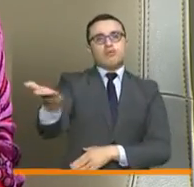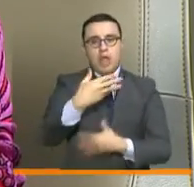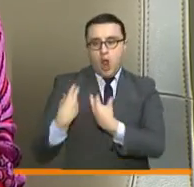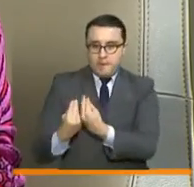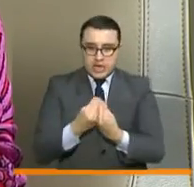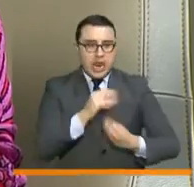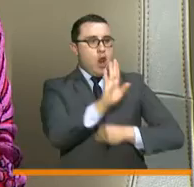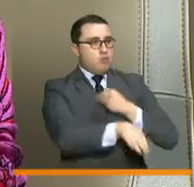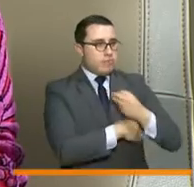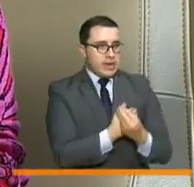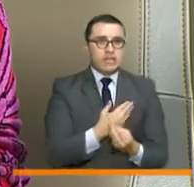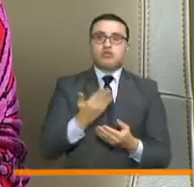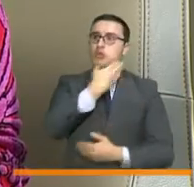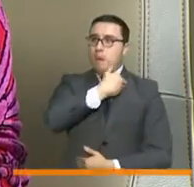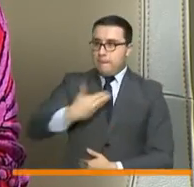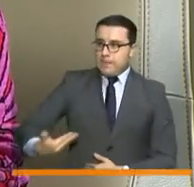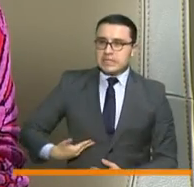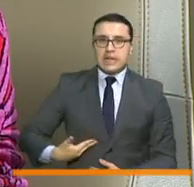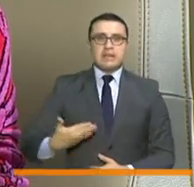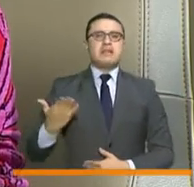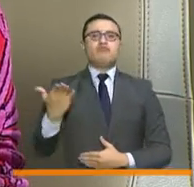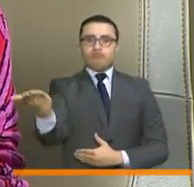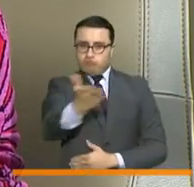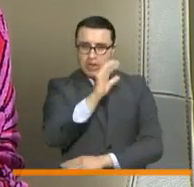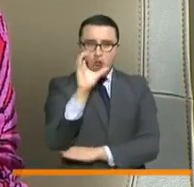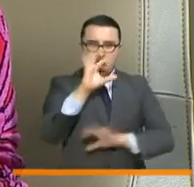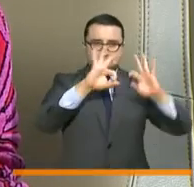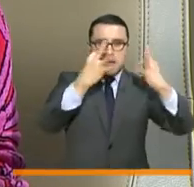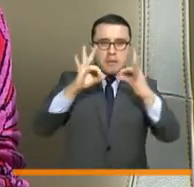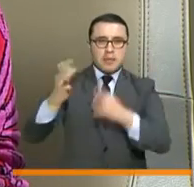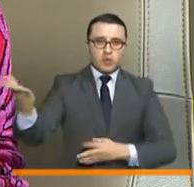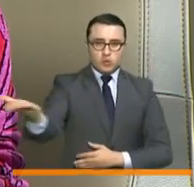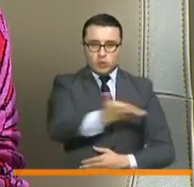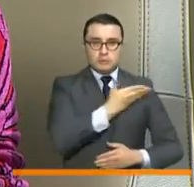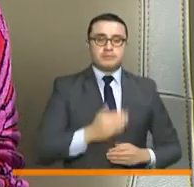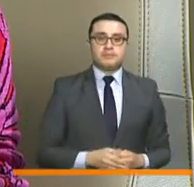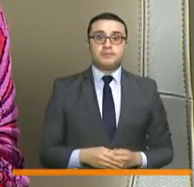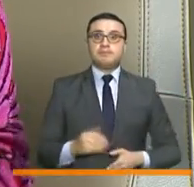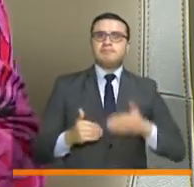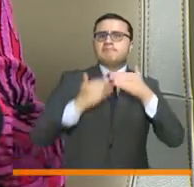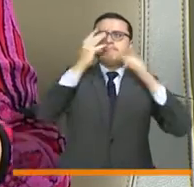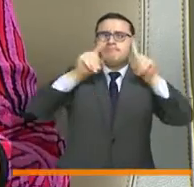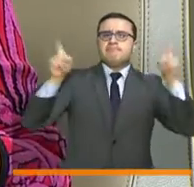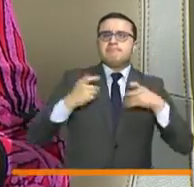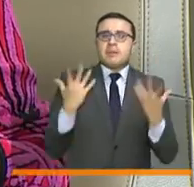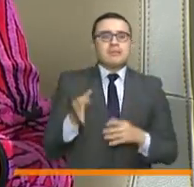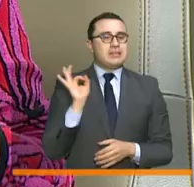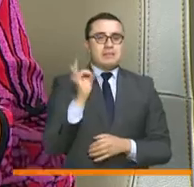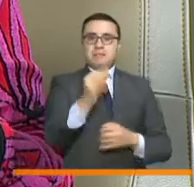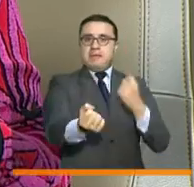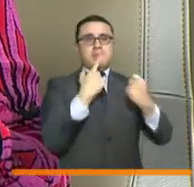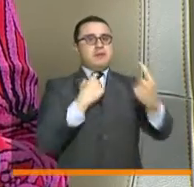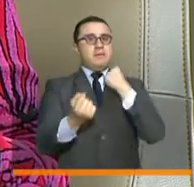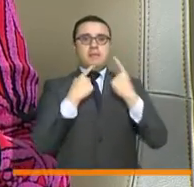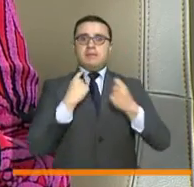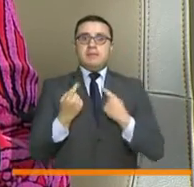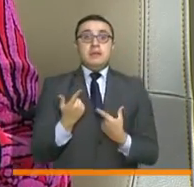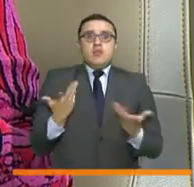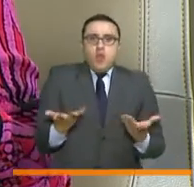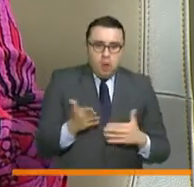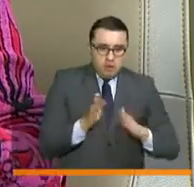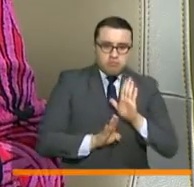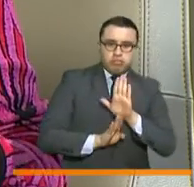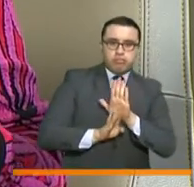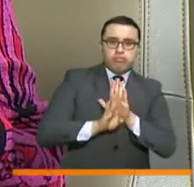a todas las familias colombianas. Vamos a iniciar, presidente, primero contándoles que es un tema frente al cual siempre hay preguntas: ¿cómo avanza de